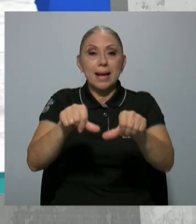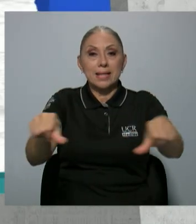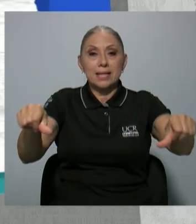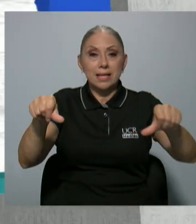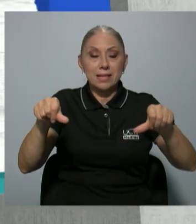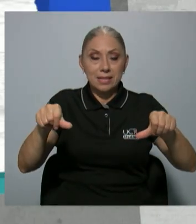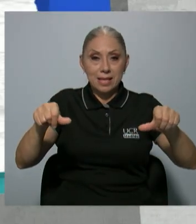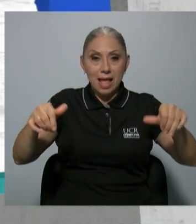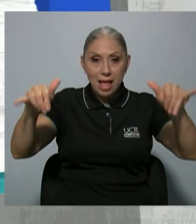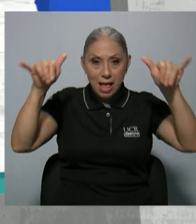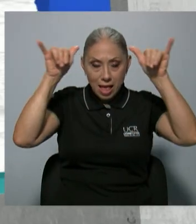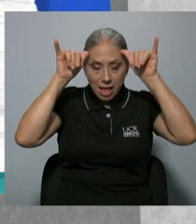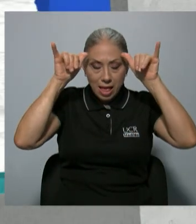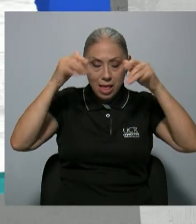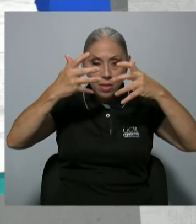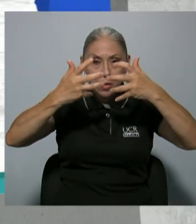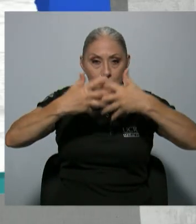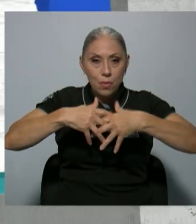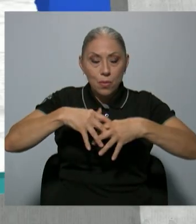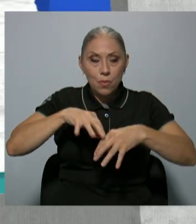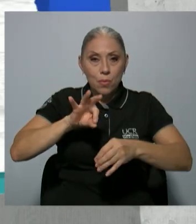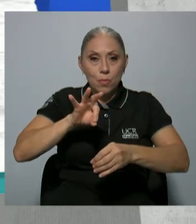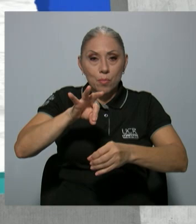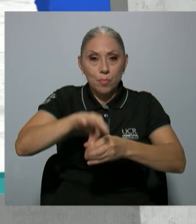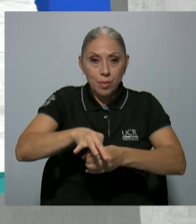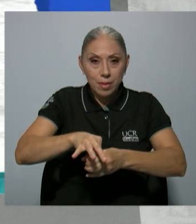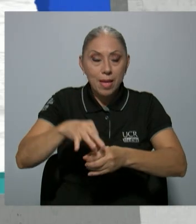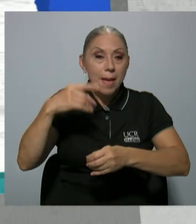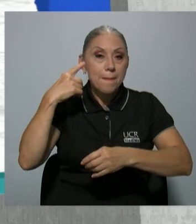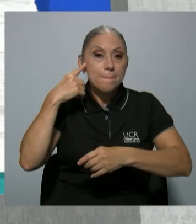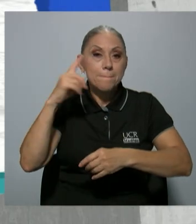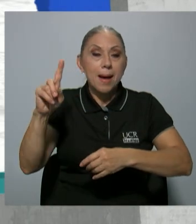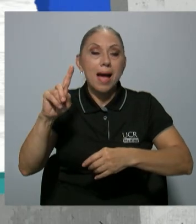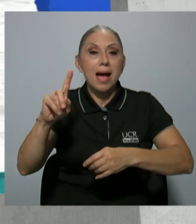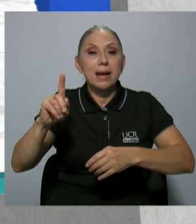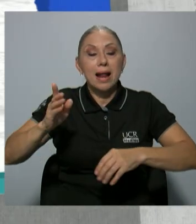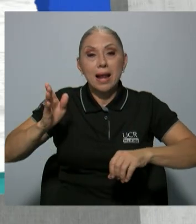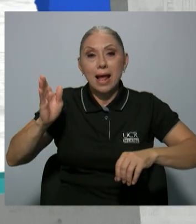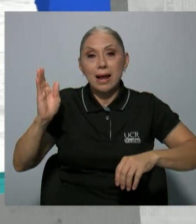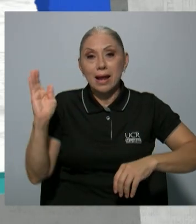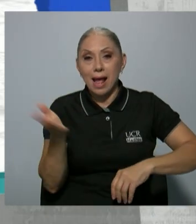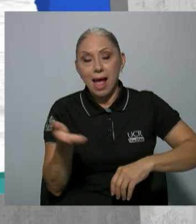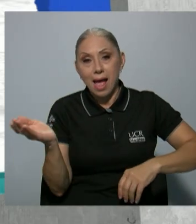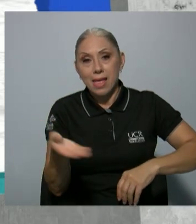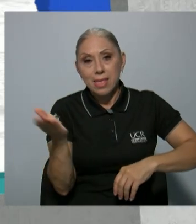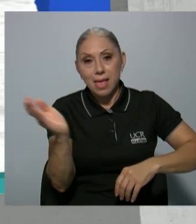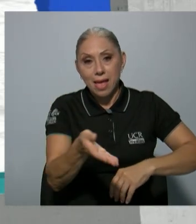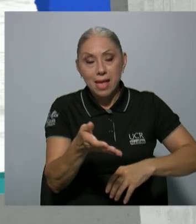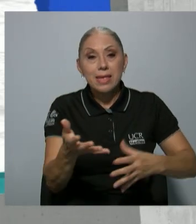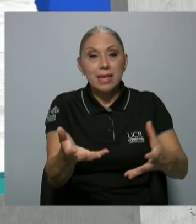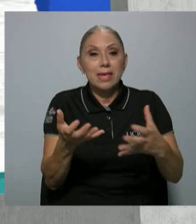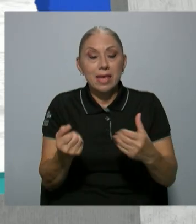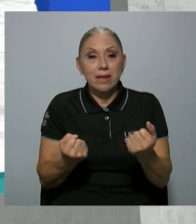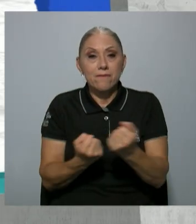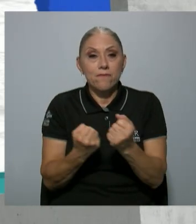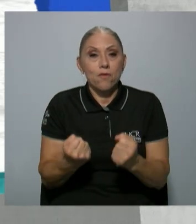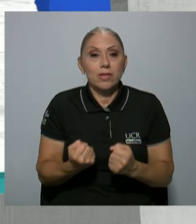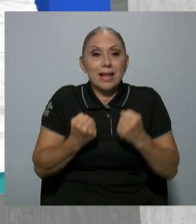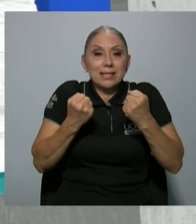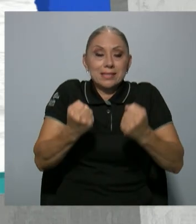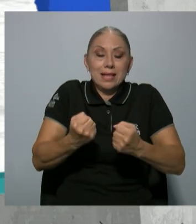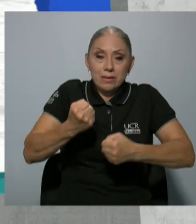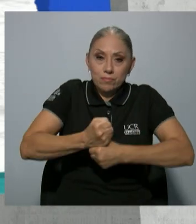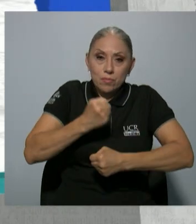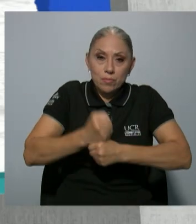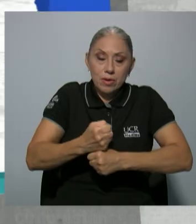de la Caña de Azúcar Laica, que pretende fortalecer las prácticas laborales responsables. ¿Usted tiene dudas